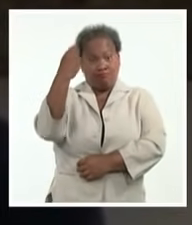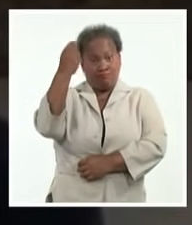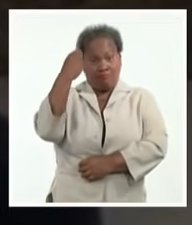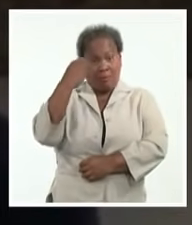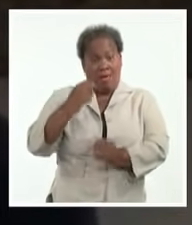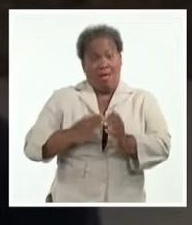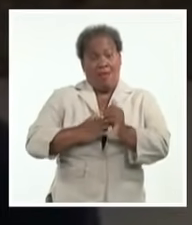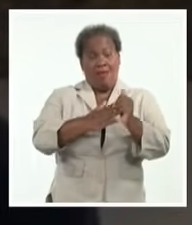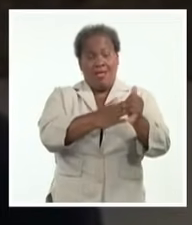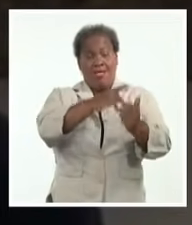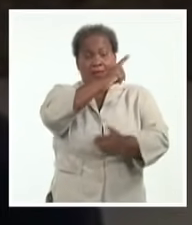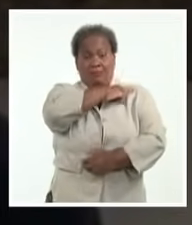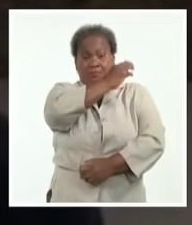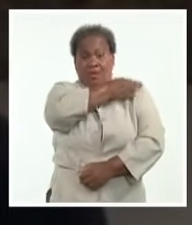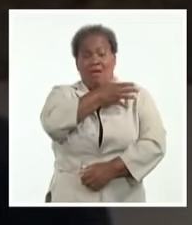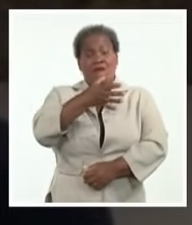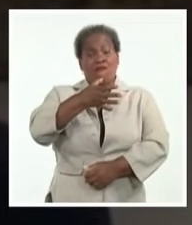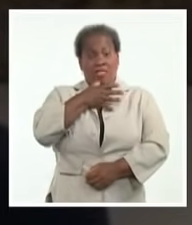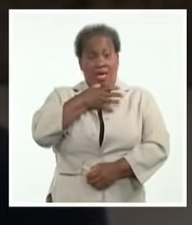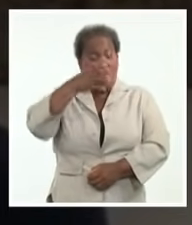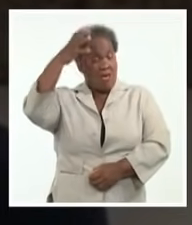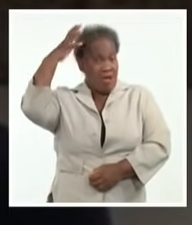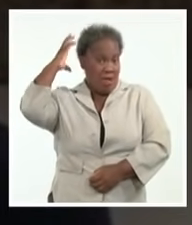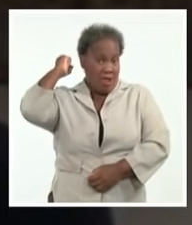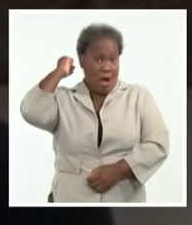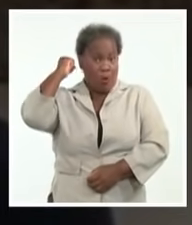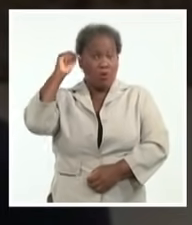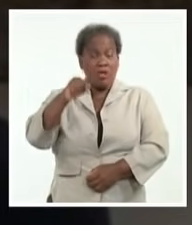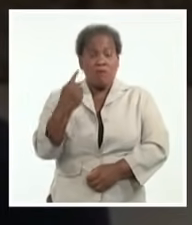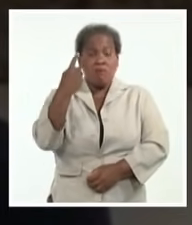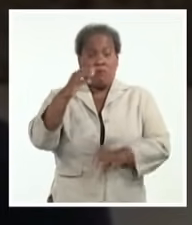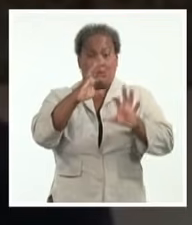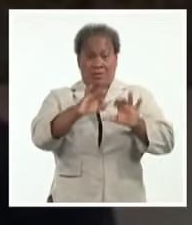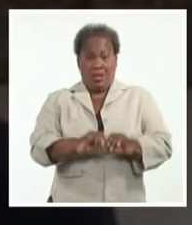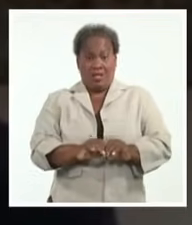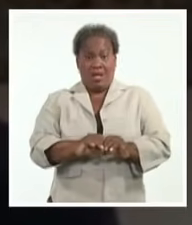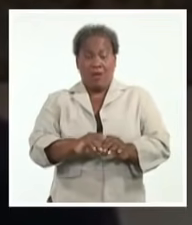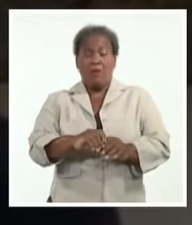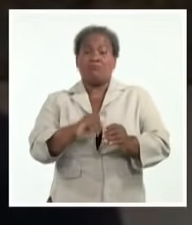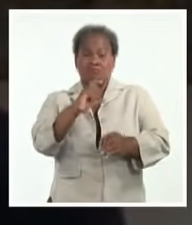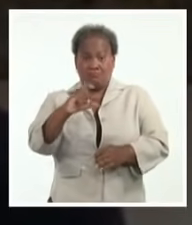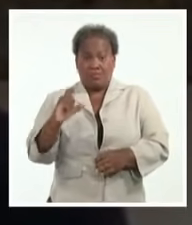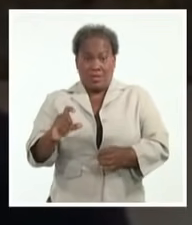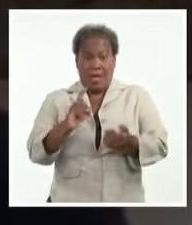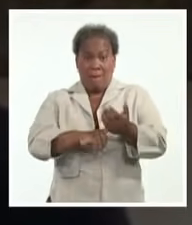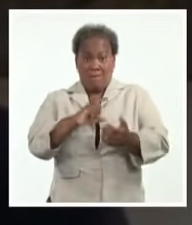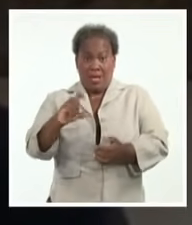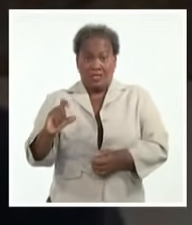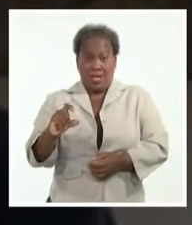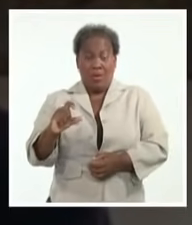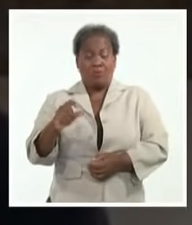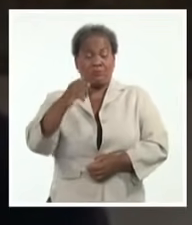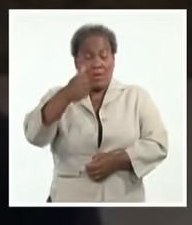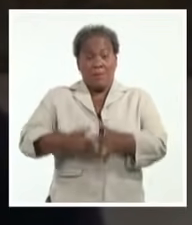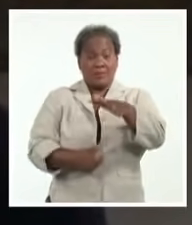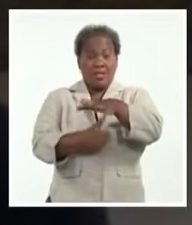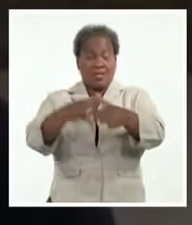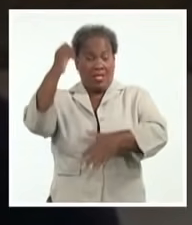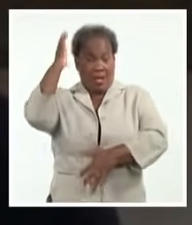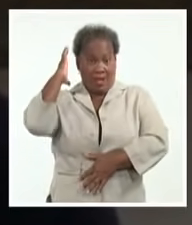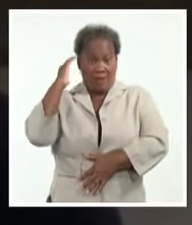jefe Fidel Castro, del compañero Raúl y del actual primer secretario, compañero Miguel Díaz-Canel. Nuestro ministro de Relaciones